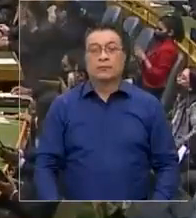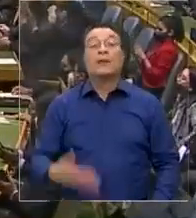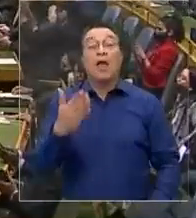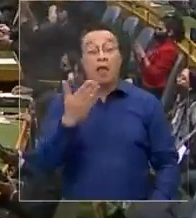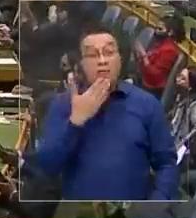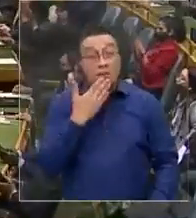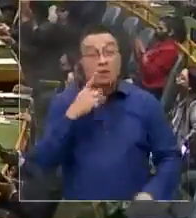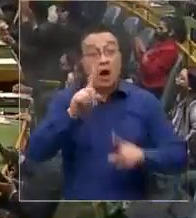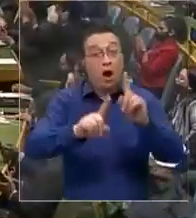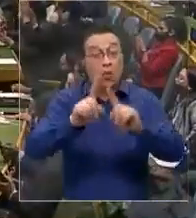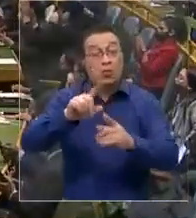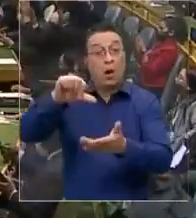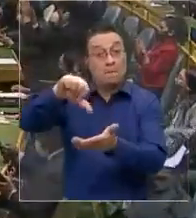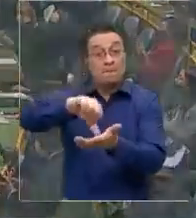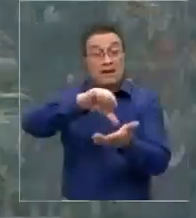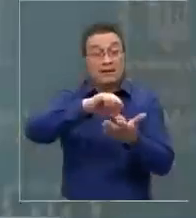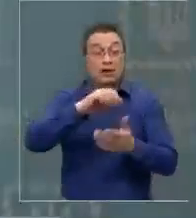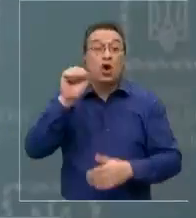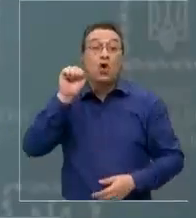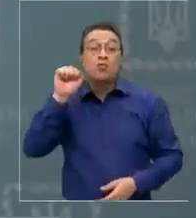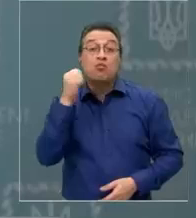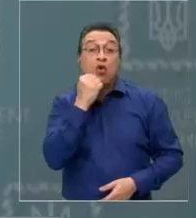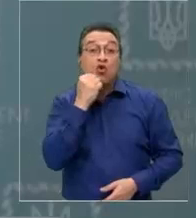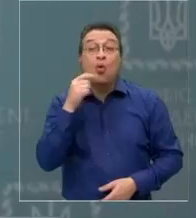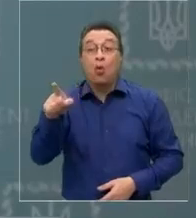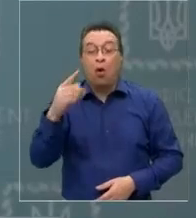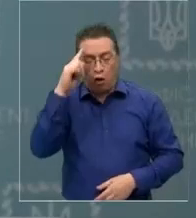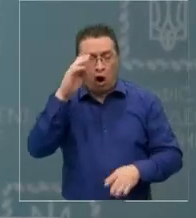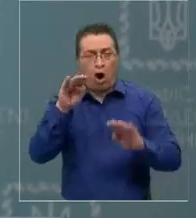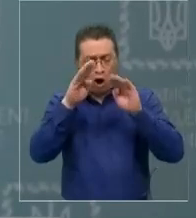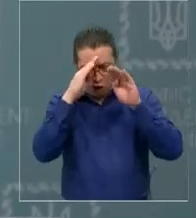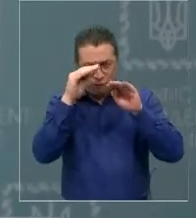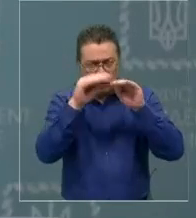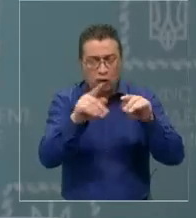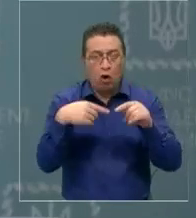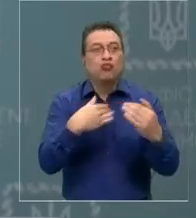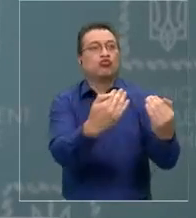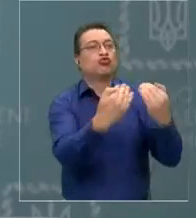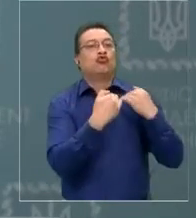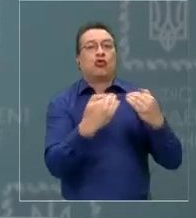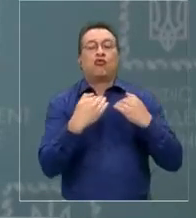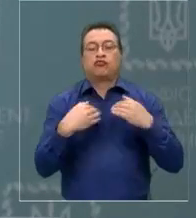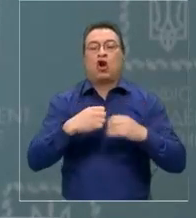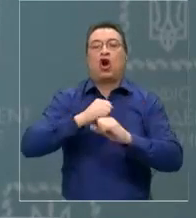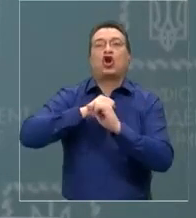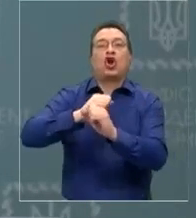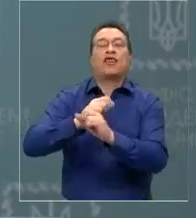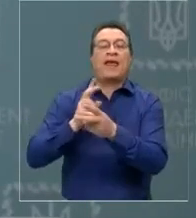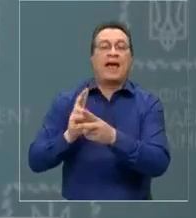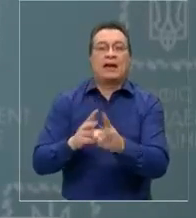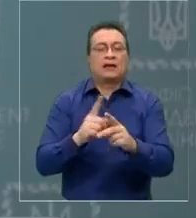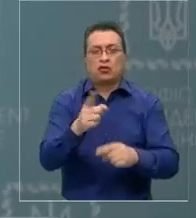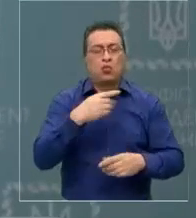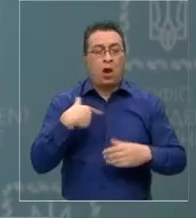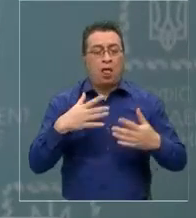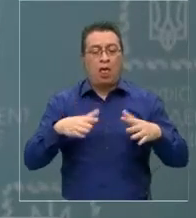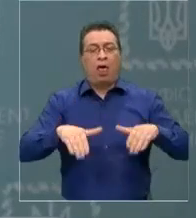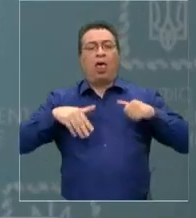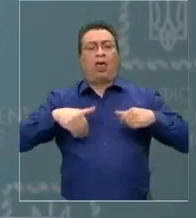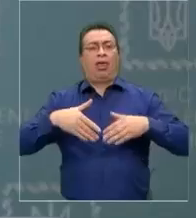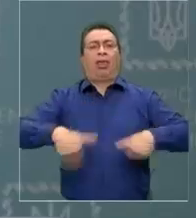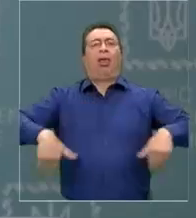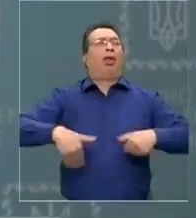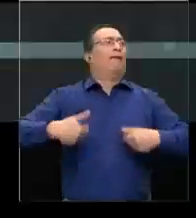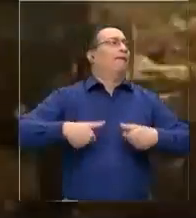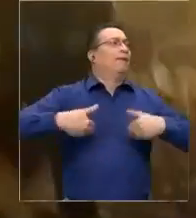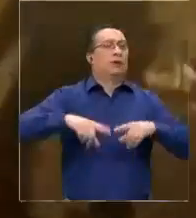Incluso aquellos países en los que Moscú confió hace una semana se unieron a nuestra coalición contra la guerra. Nadie puede permanecer neutral ahora.